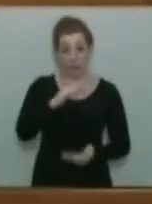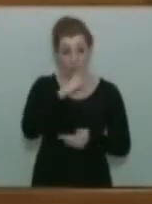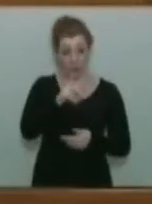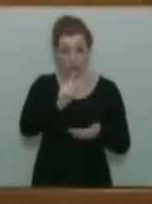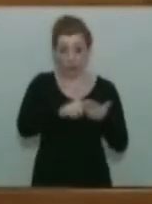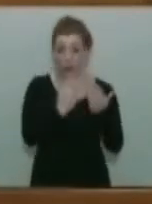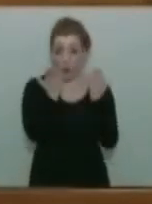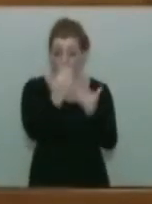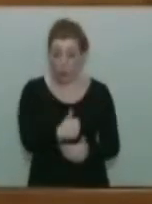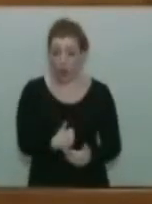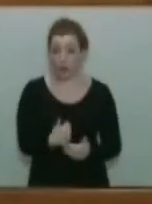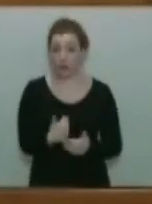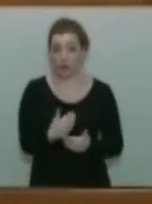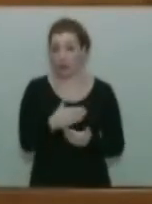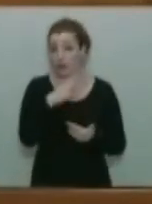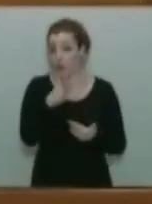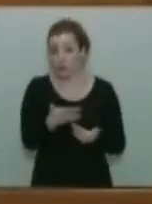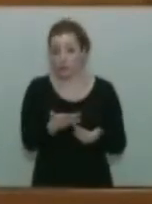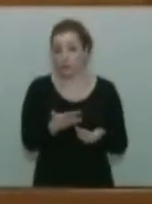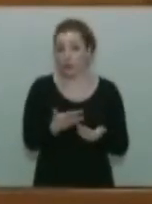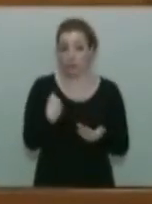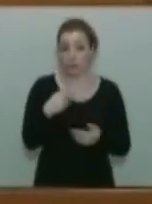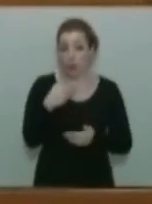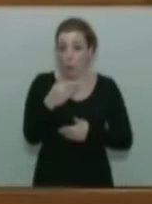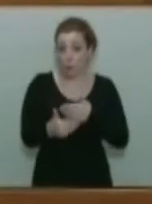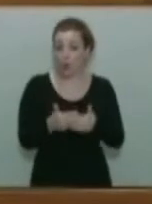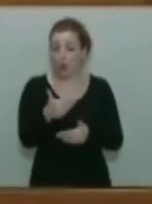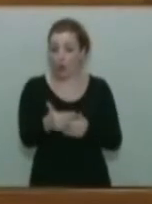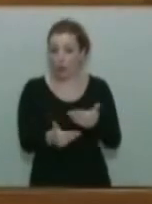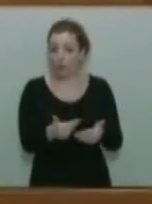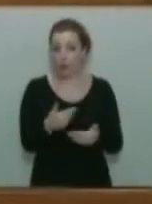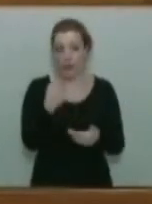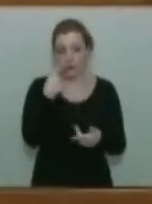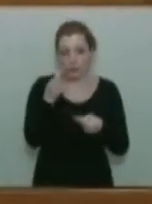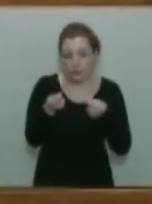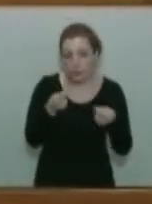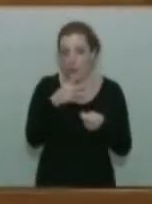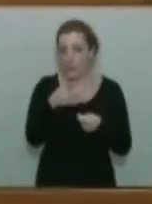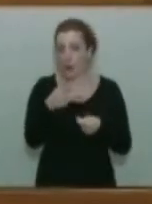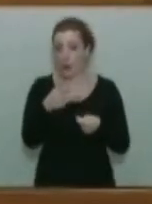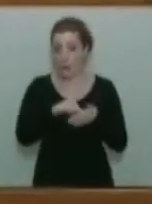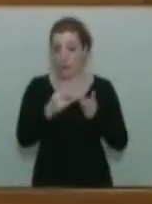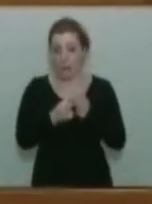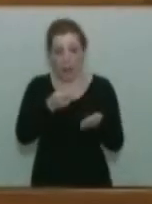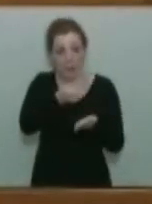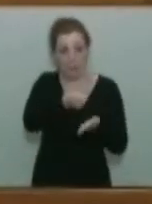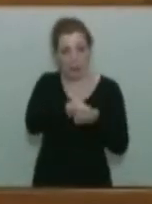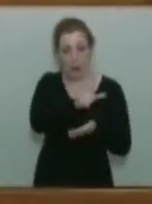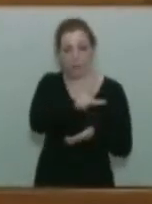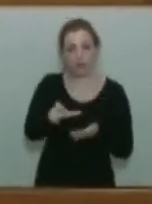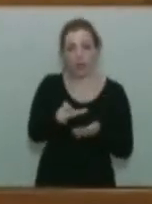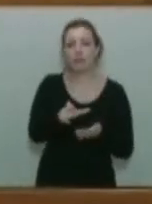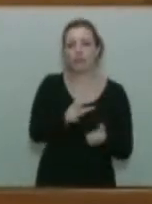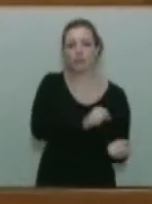porque porque están sometidos a ese proceso de vigilancia del plan de pago a proveedores, pues será que no tienen esa